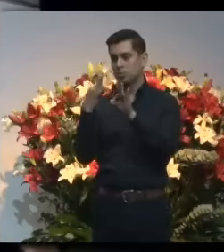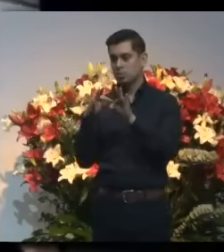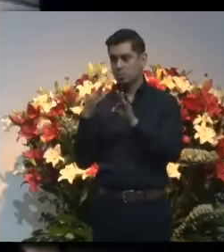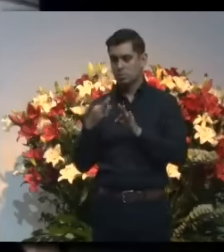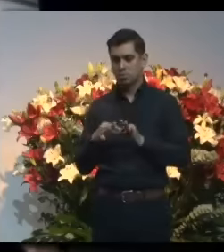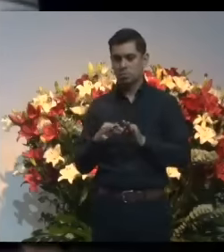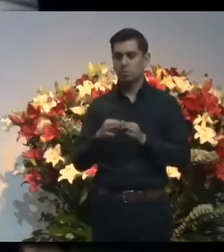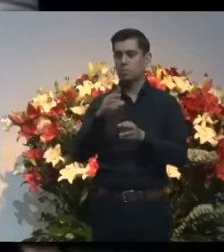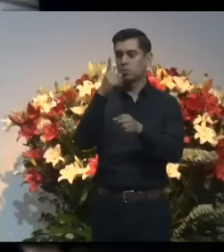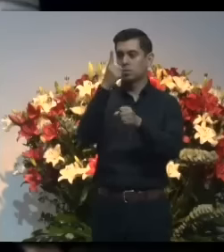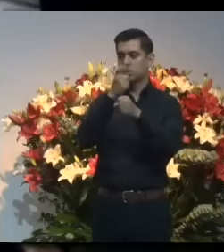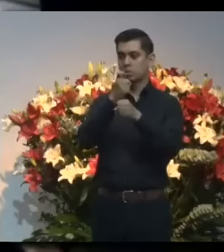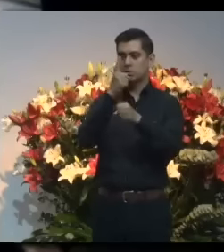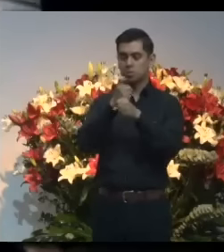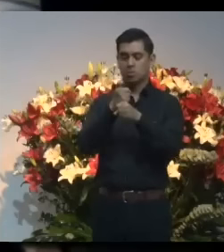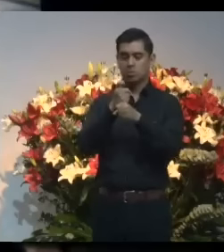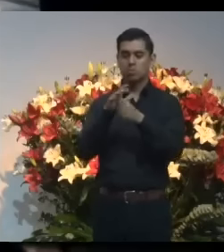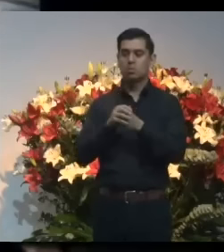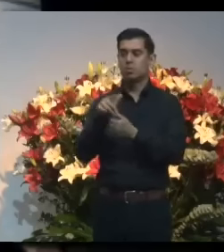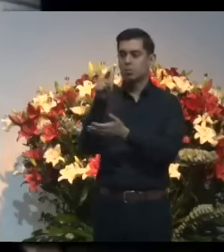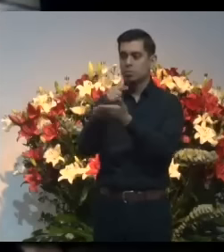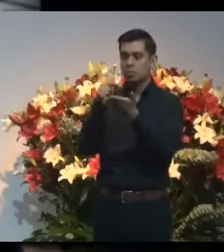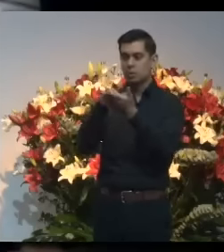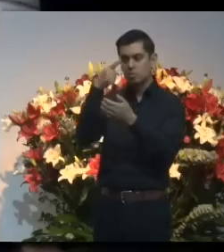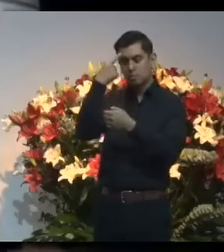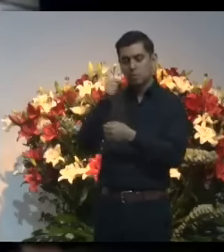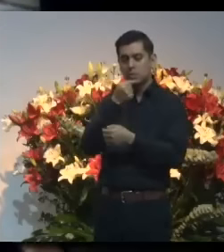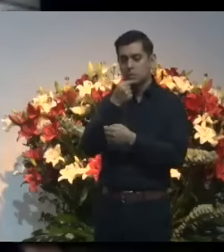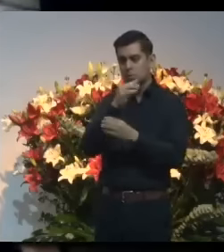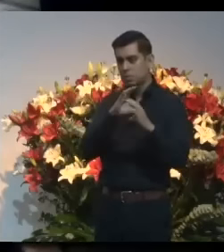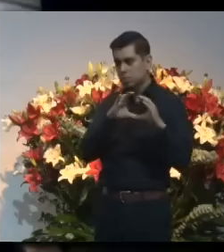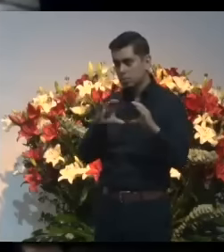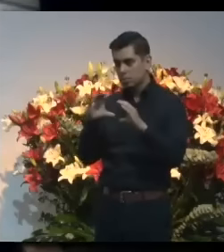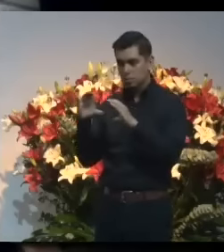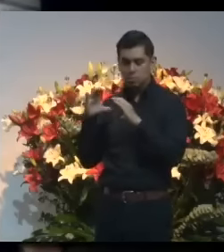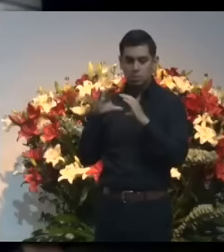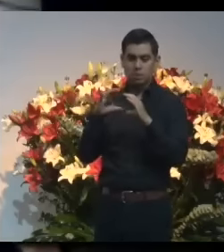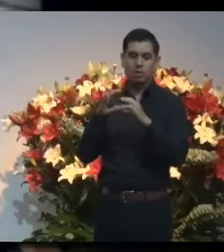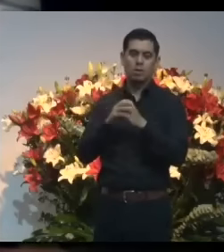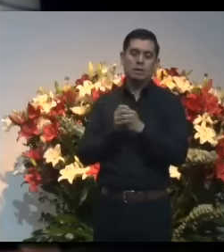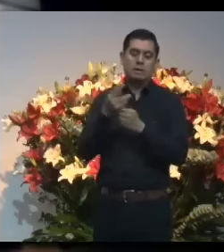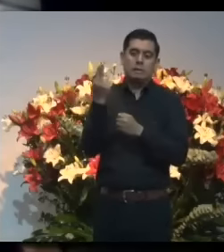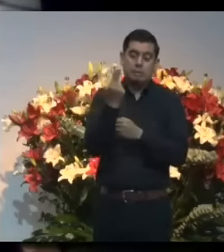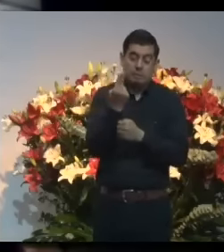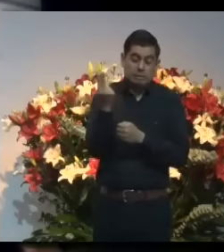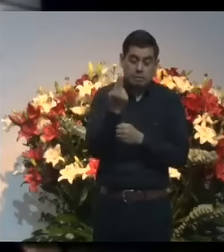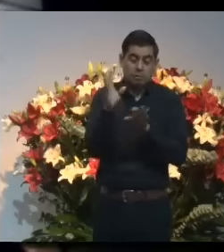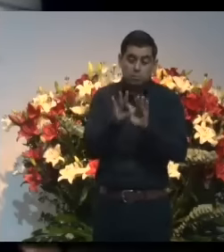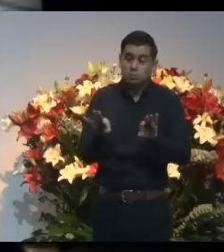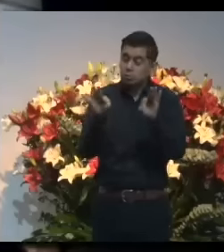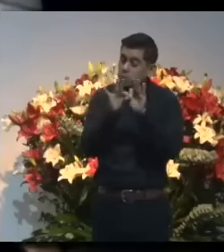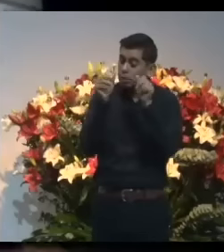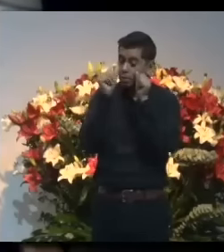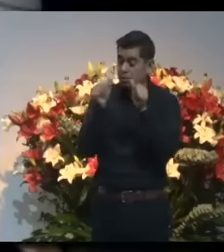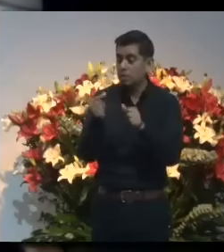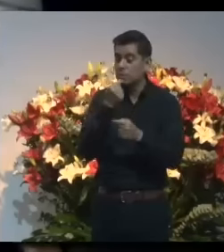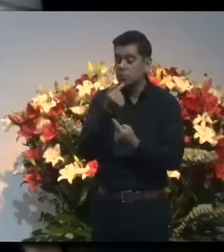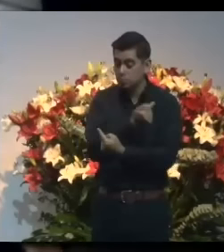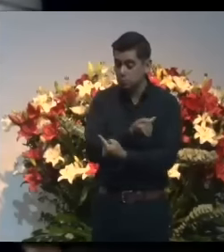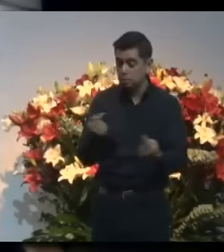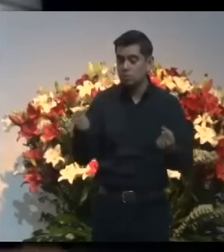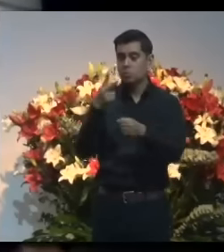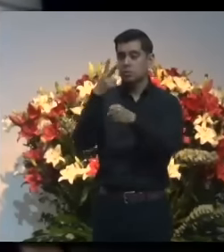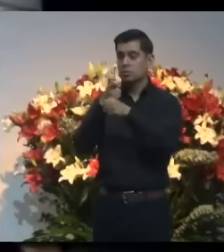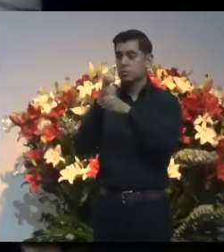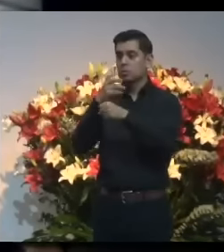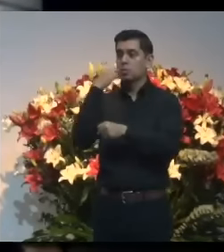las estancias infantiles. Necesitamos apostarle a la primera infancia. Es clave la primera infancia. Dos, apostarle a las escuelas